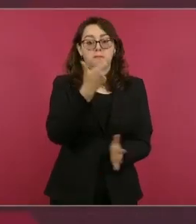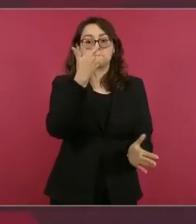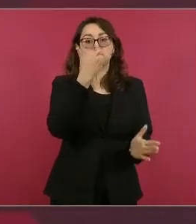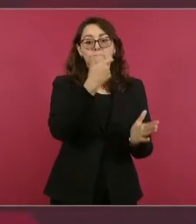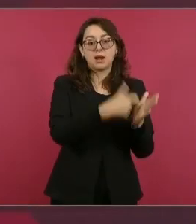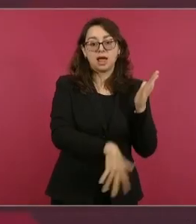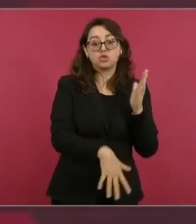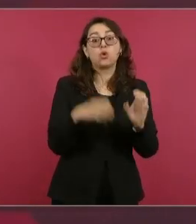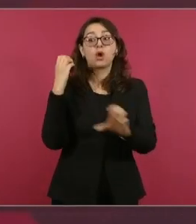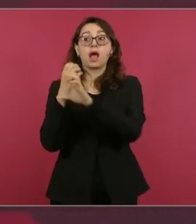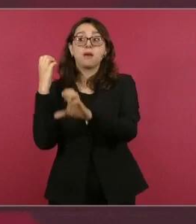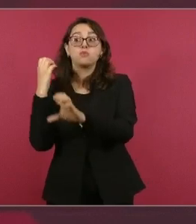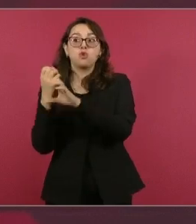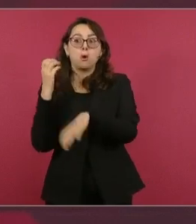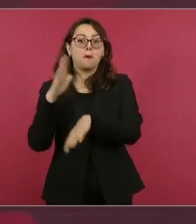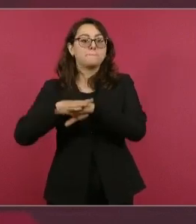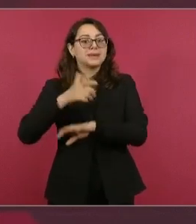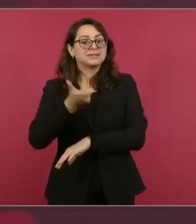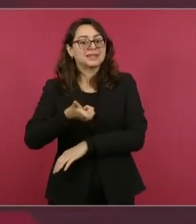autobús.